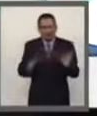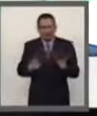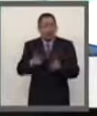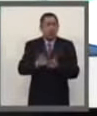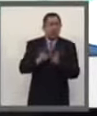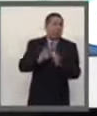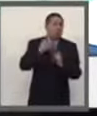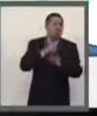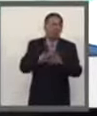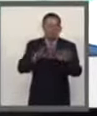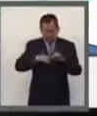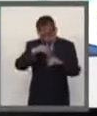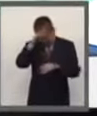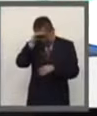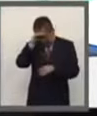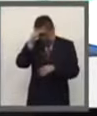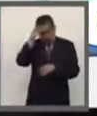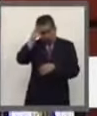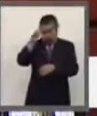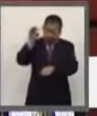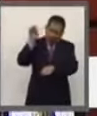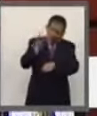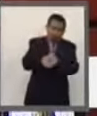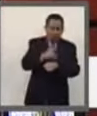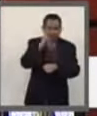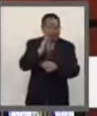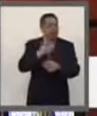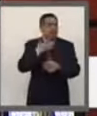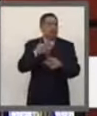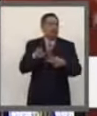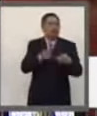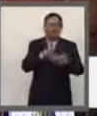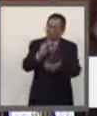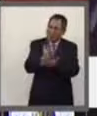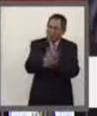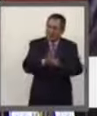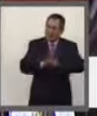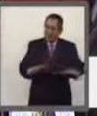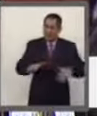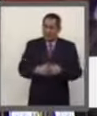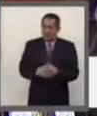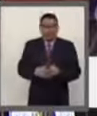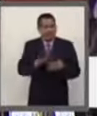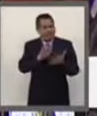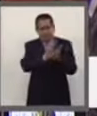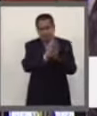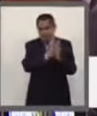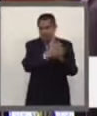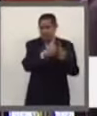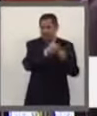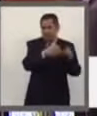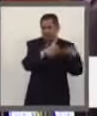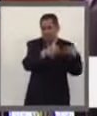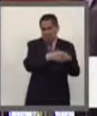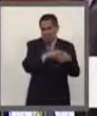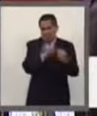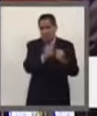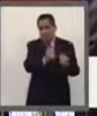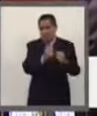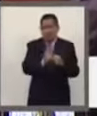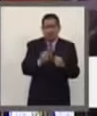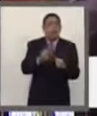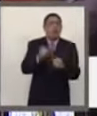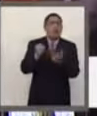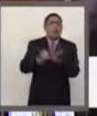partidista y dimensionemos lo que significa este combate al robo de combustible. Estamos hablando de delincuencia organizada, de